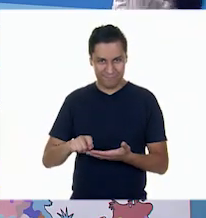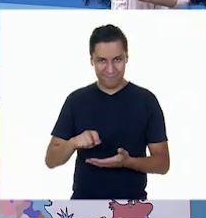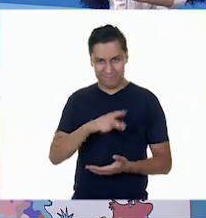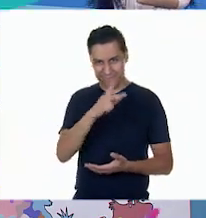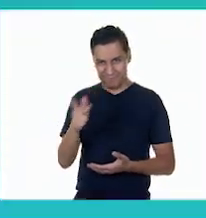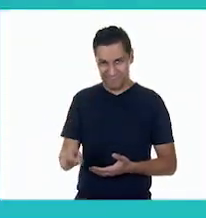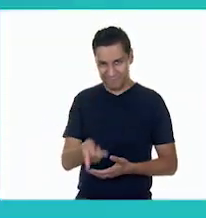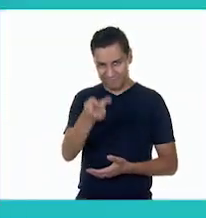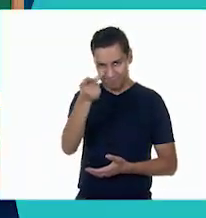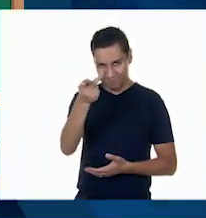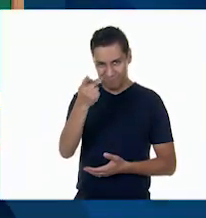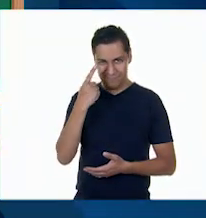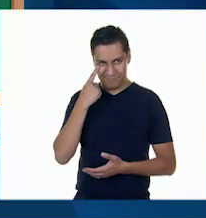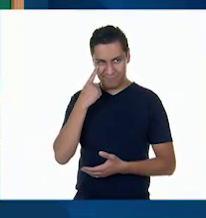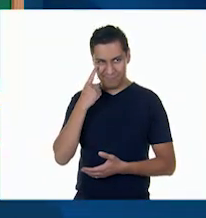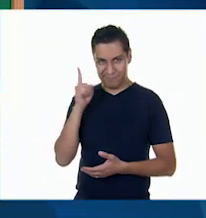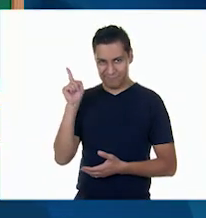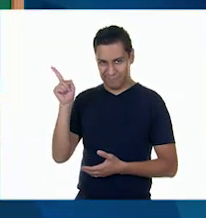preguntas.